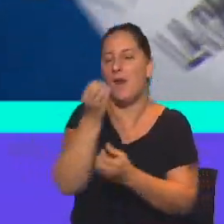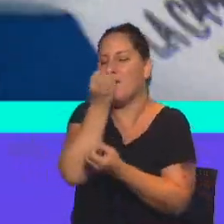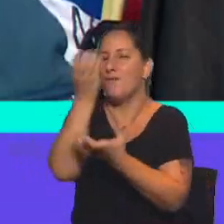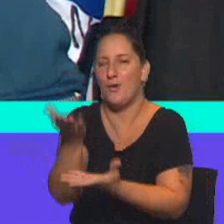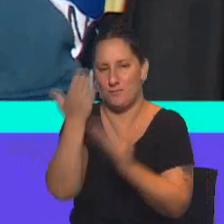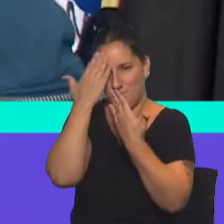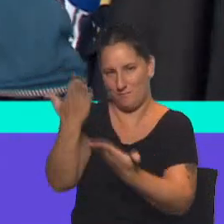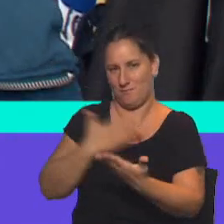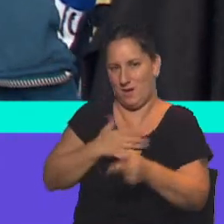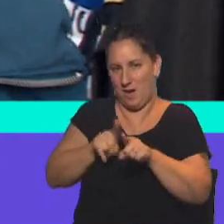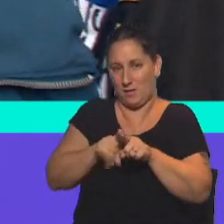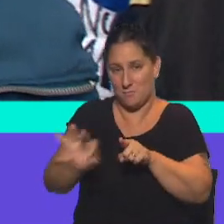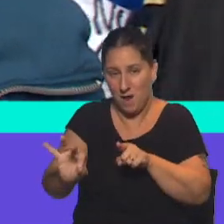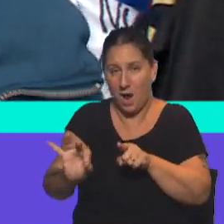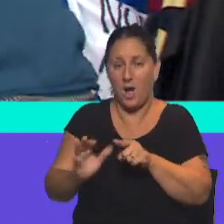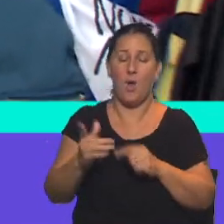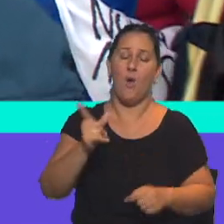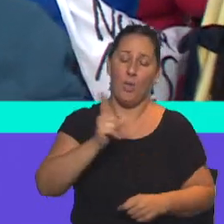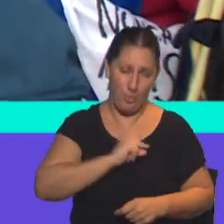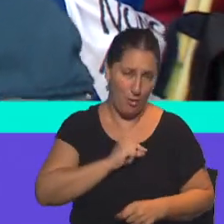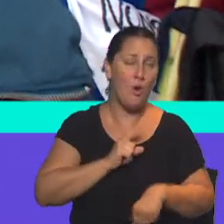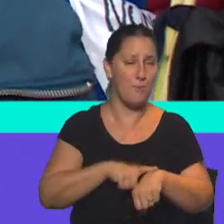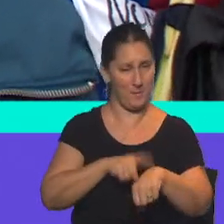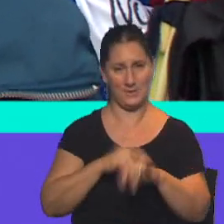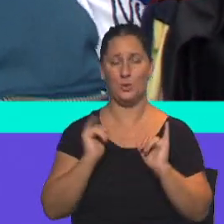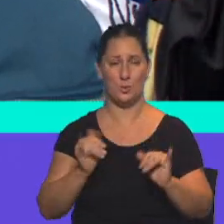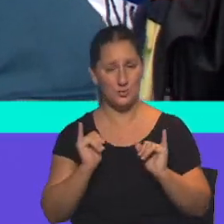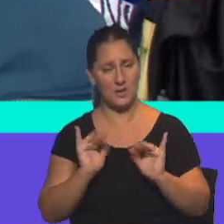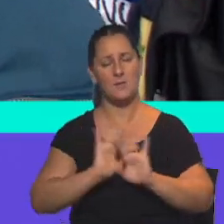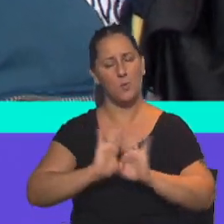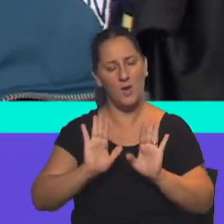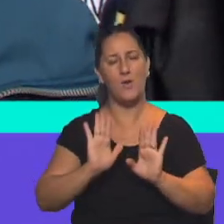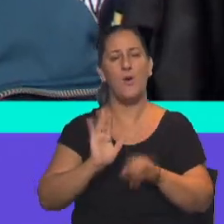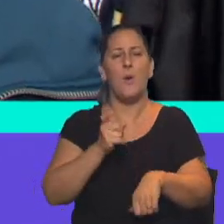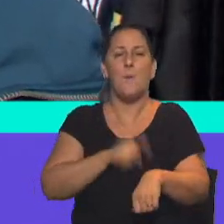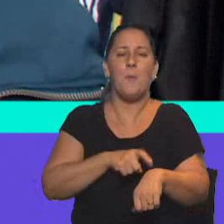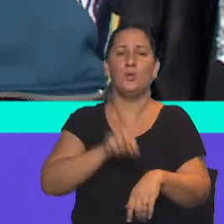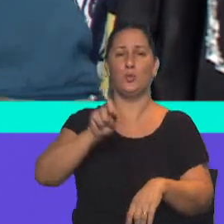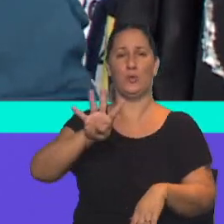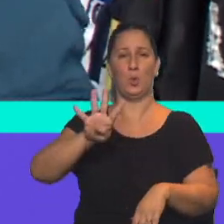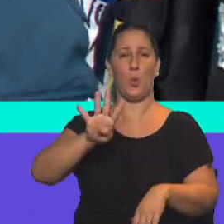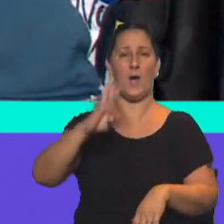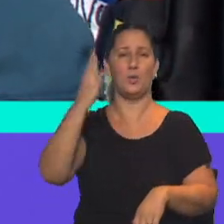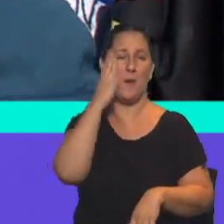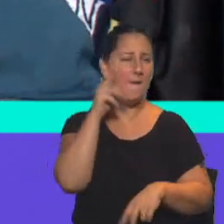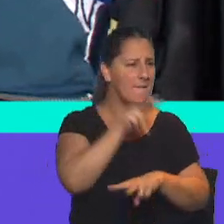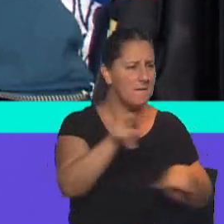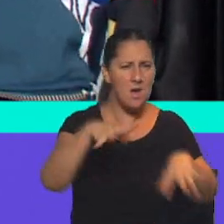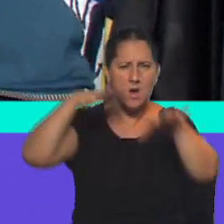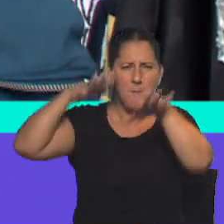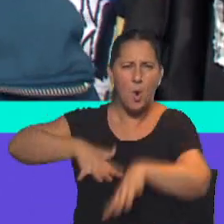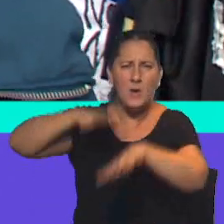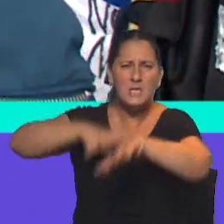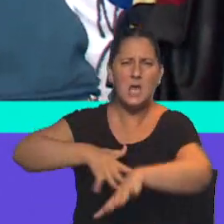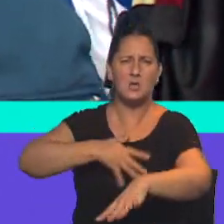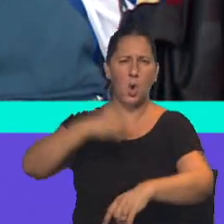¿no? Así que más allá de todo el dolor que se vivió en ese tiempo, uno cada vez que llega un 24 y ve estas movilizaciones y ve